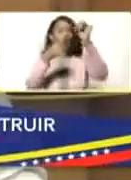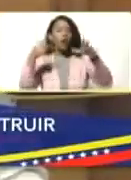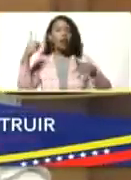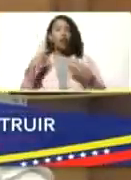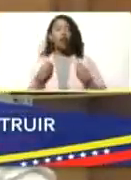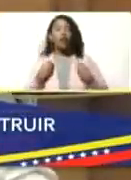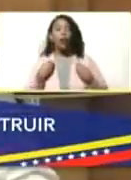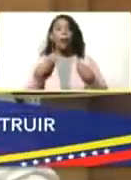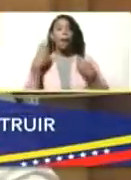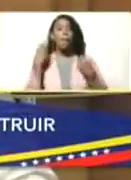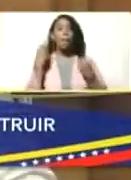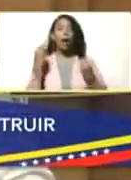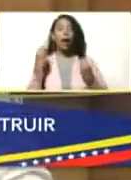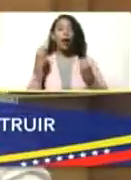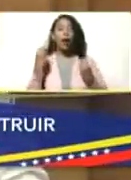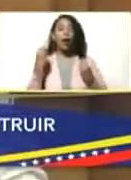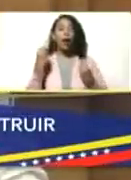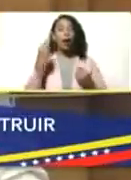existencia humana.